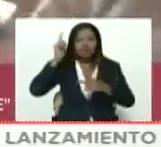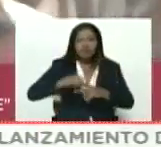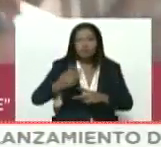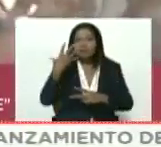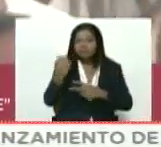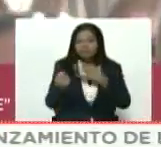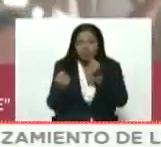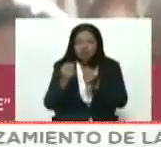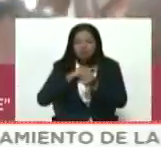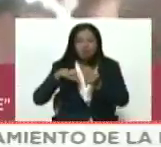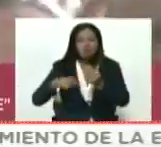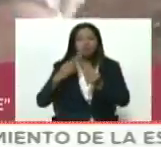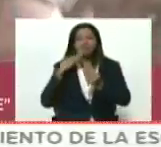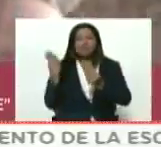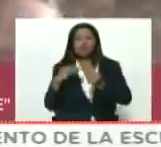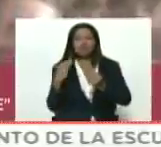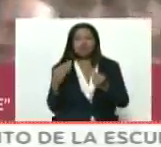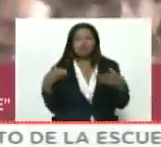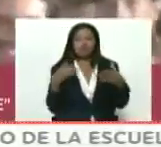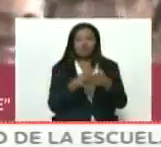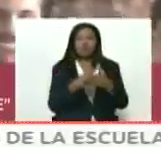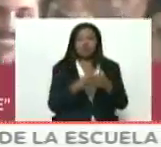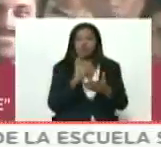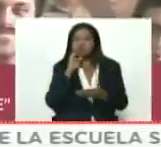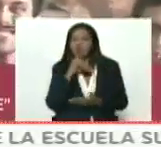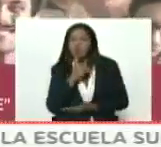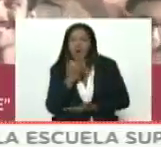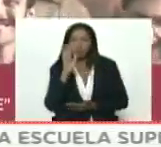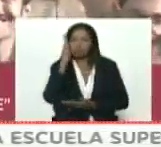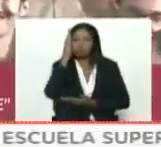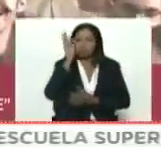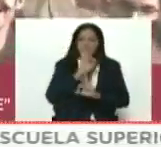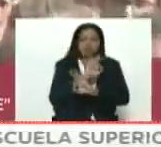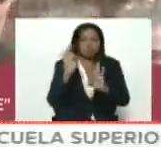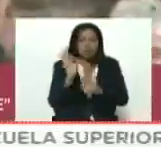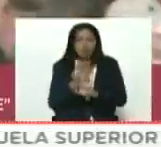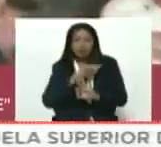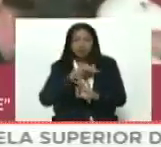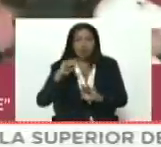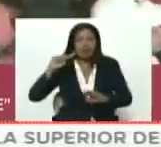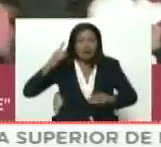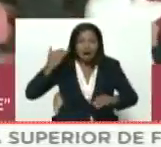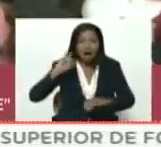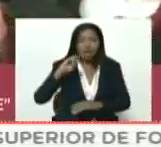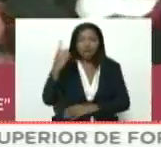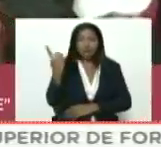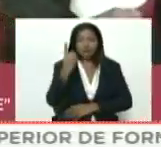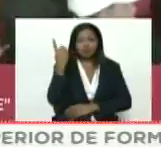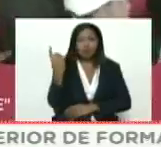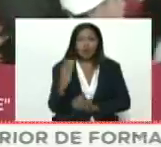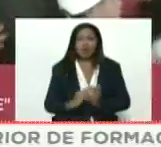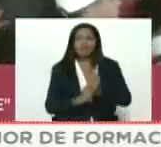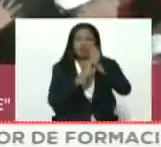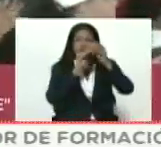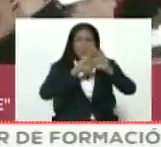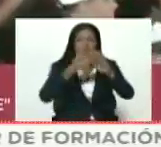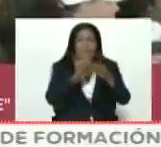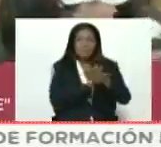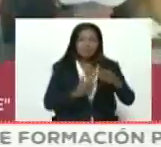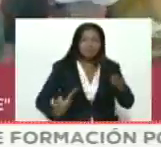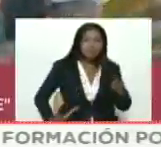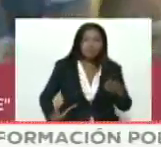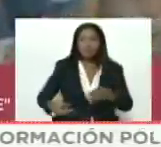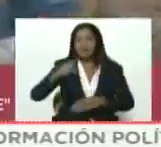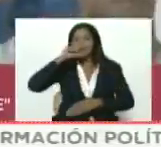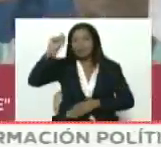del partido, presidente, que no hay dualidad de mando, que existe un solo liderazgo, y es el liderazgo del presidente